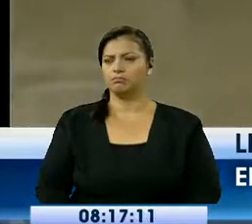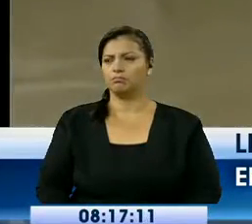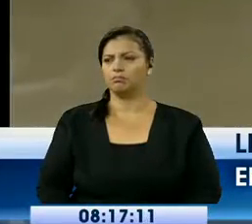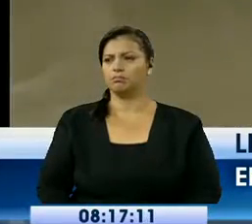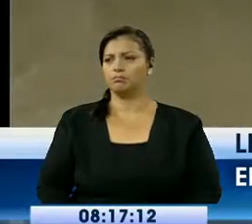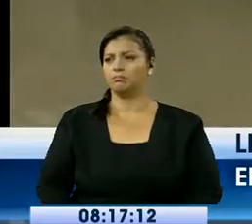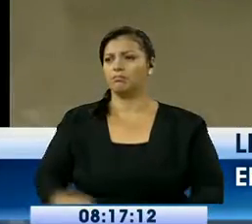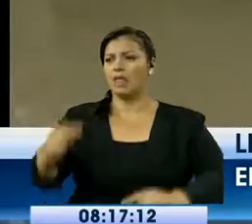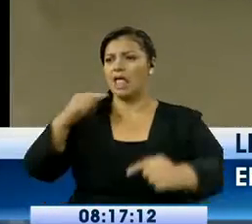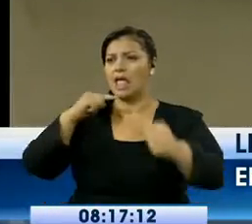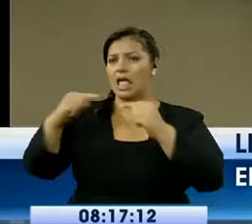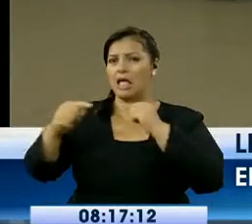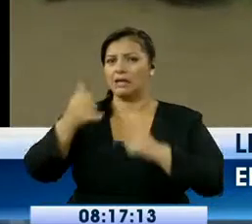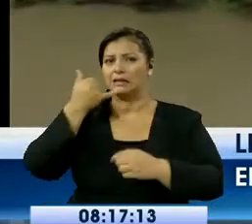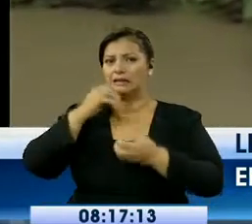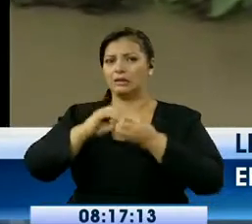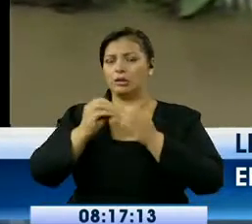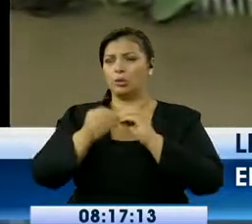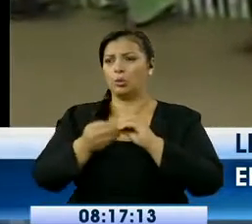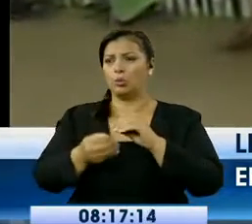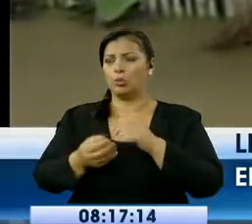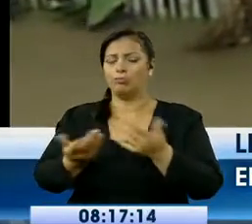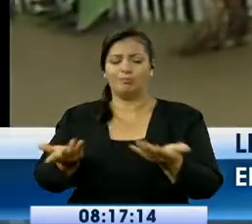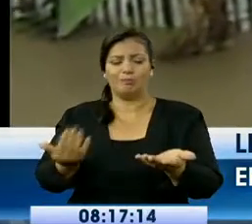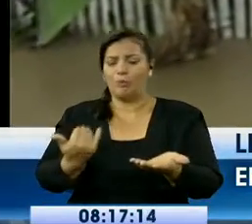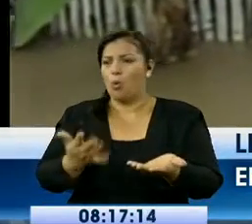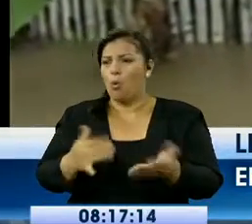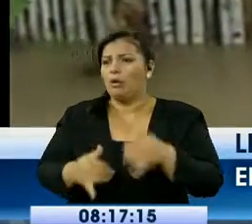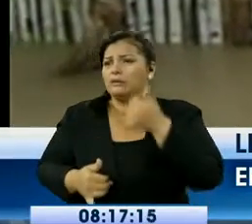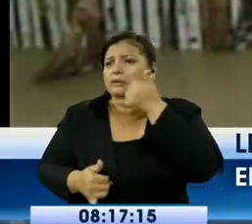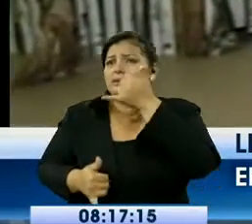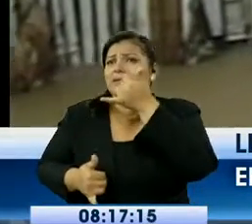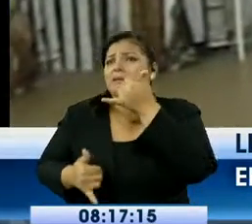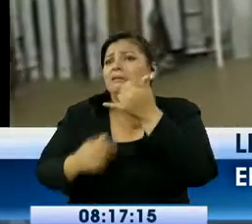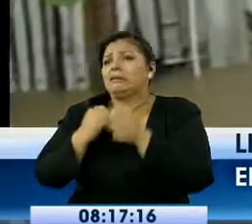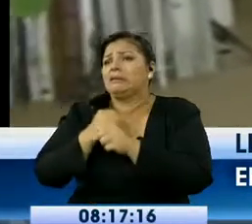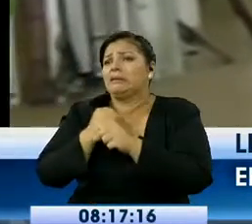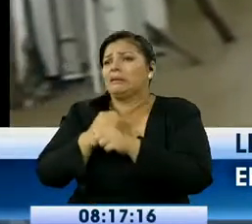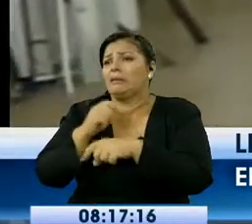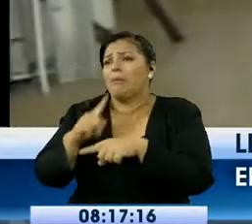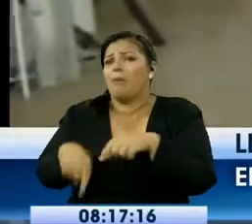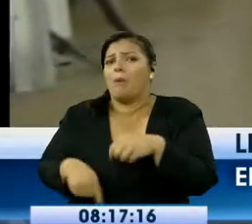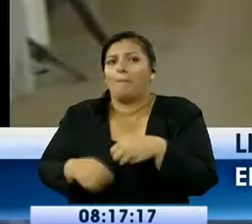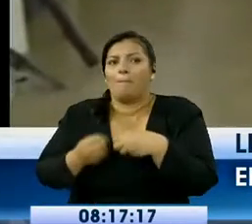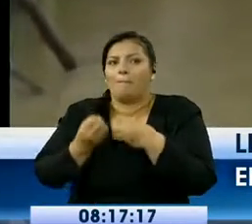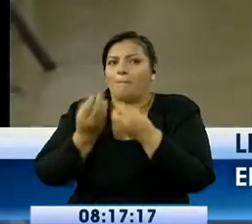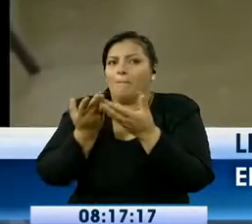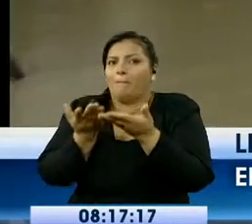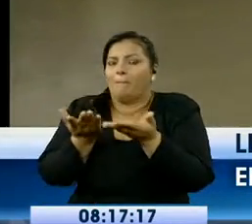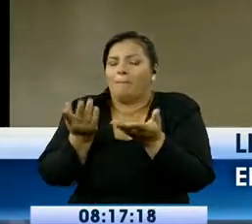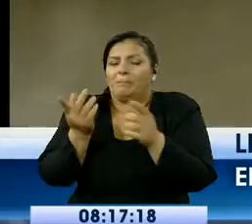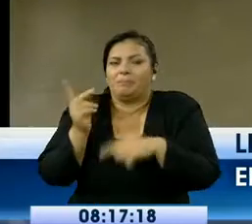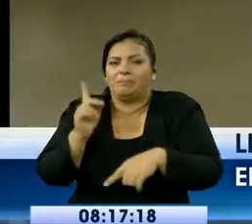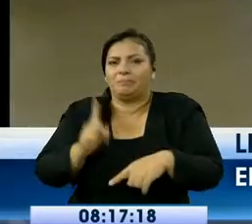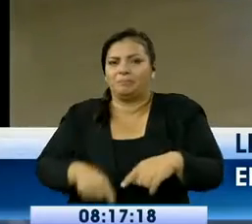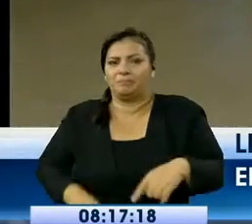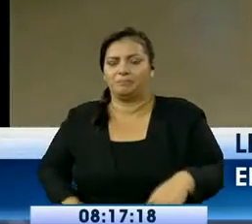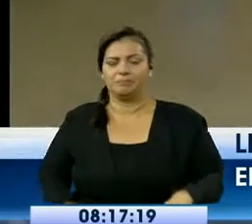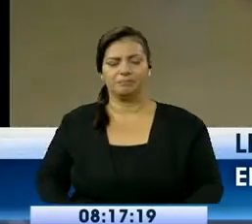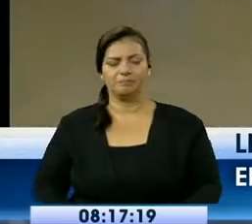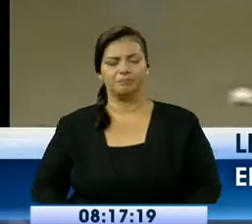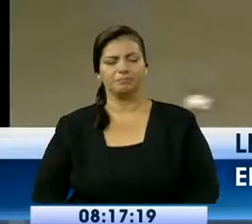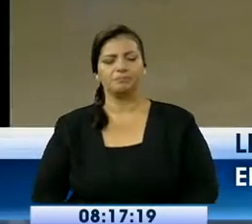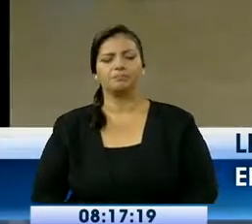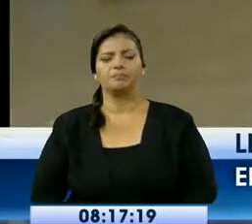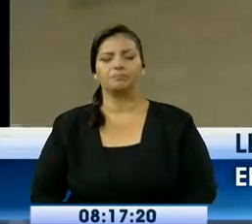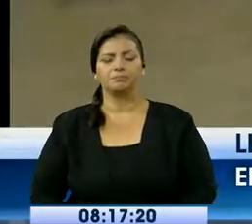número de mi jefe y no he podido llamar a mi jefe porque... Chuta. Ahora, amigo, durante esta semana, ¿cuántas veces les ha